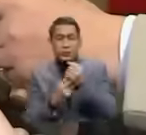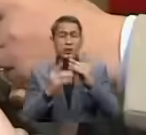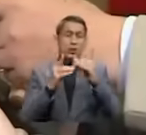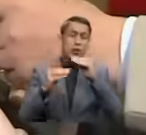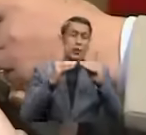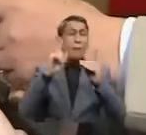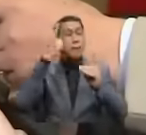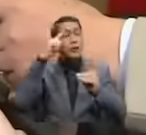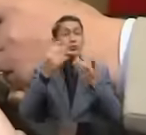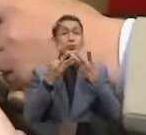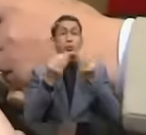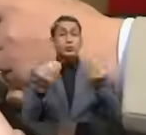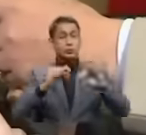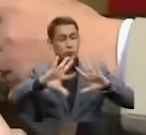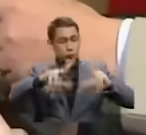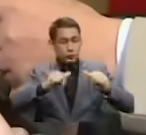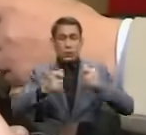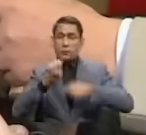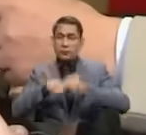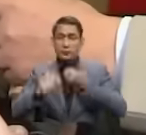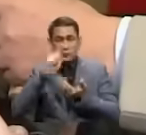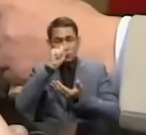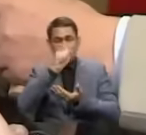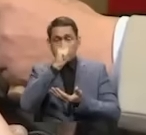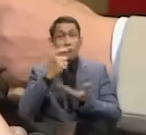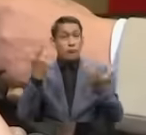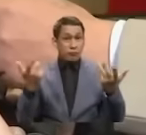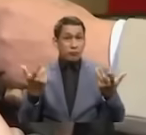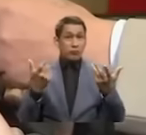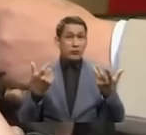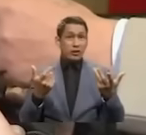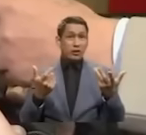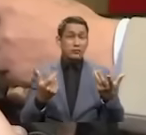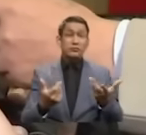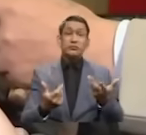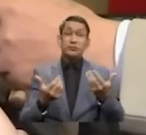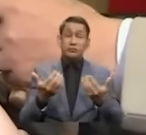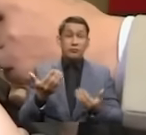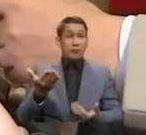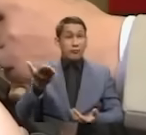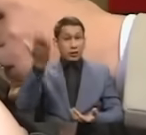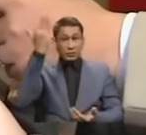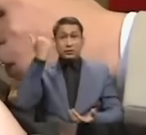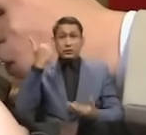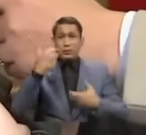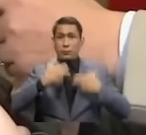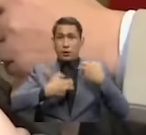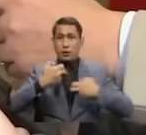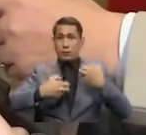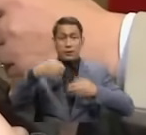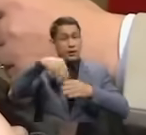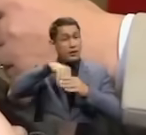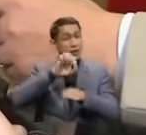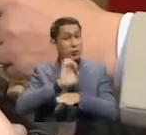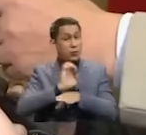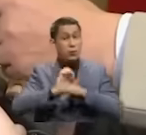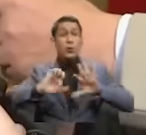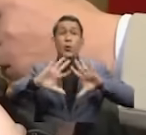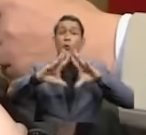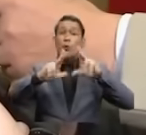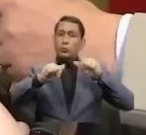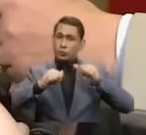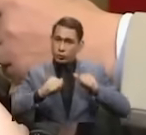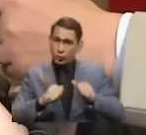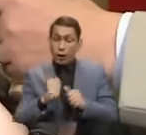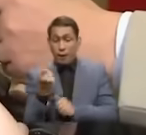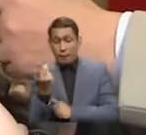Organizaciones sin fines de lucro como fundaciones que antes no eran sujetos obligados, pero se han utilizado dentro del país para el lavado de activos, que lamentablemente el lavado